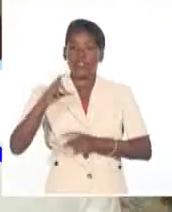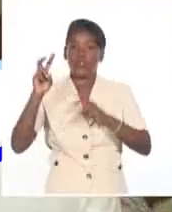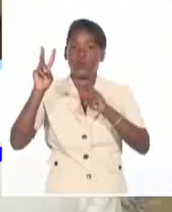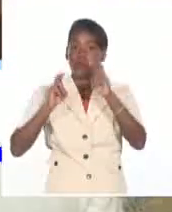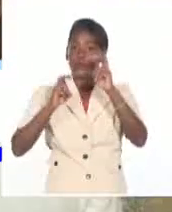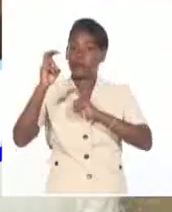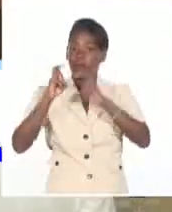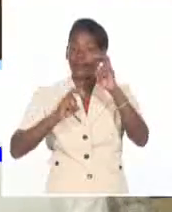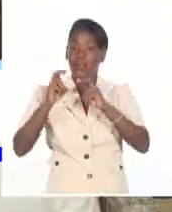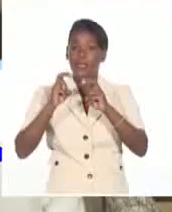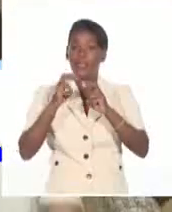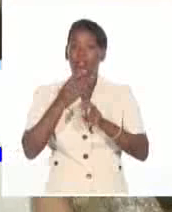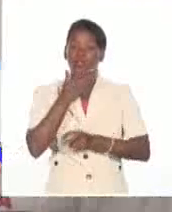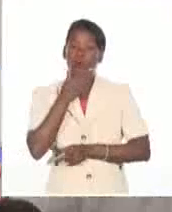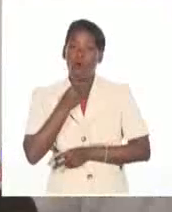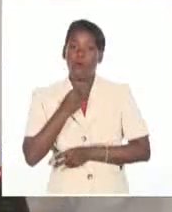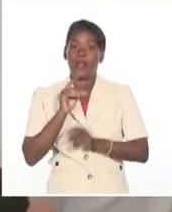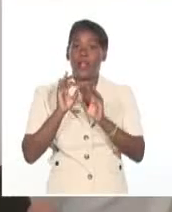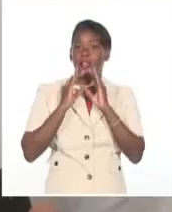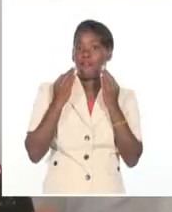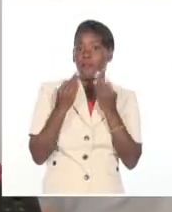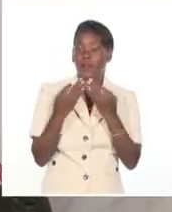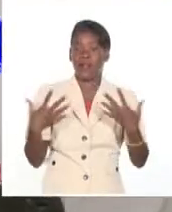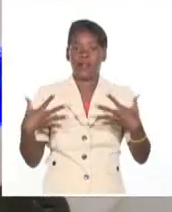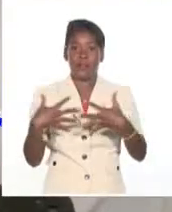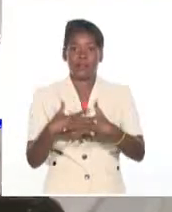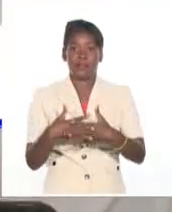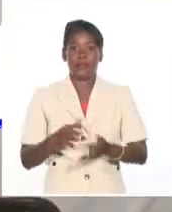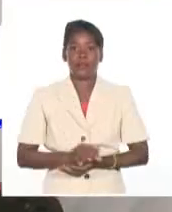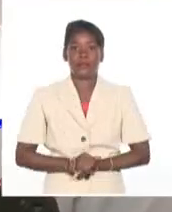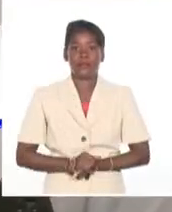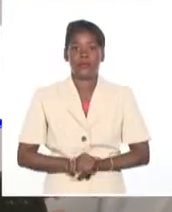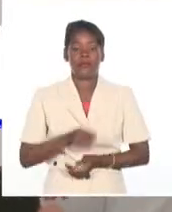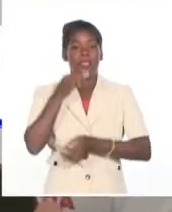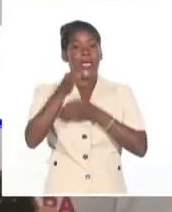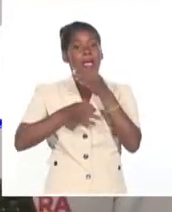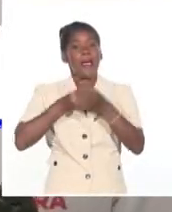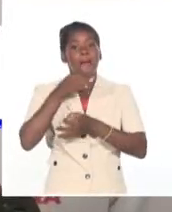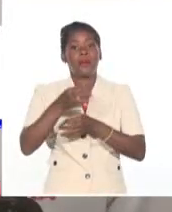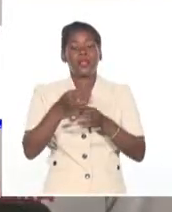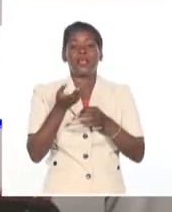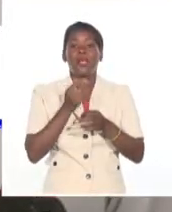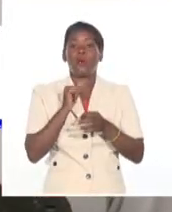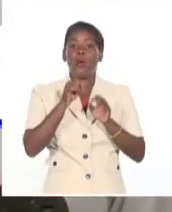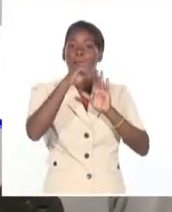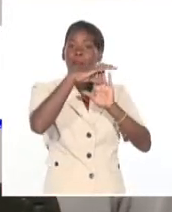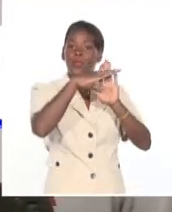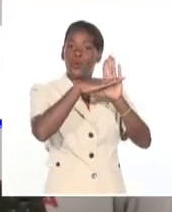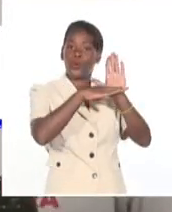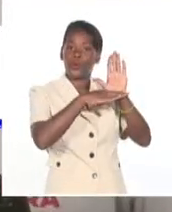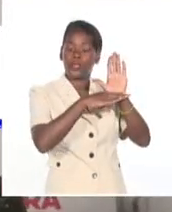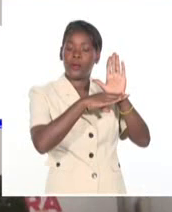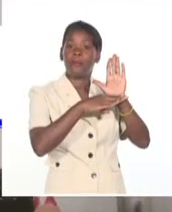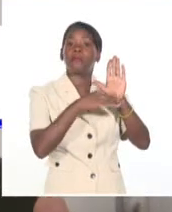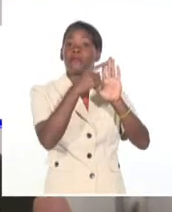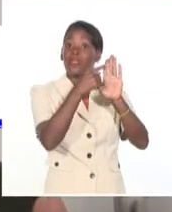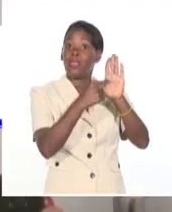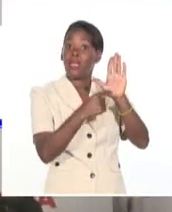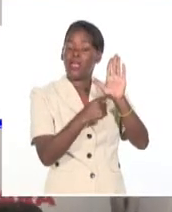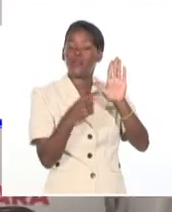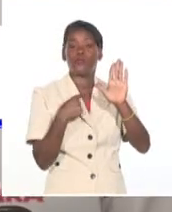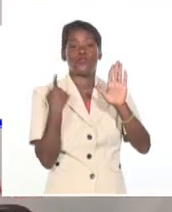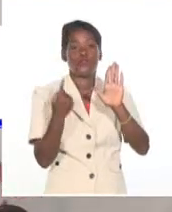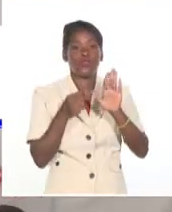Rodando Fantasías. A partir de una metodología que plantea UNICEF de los kits adolescentes y cómo a partir de ello tratar